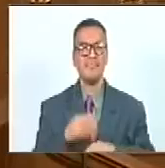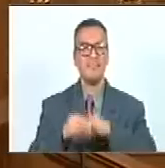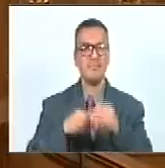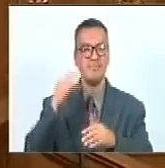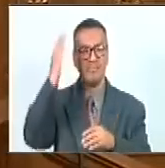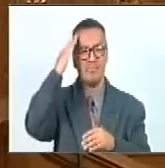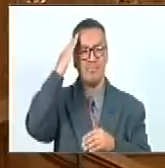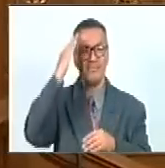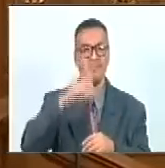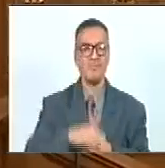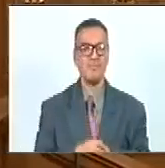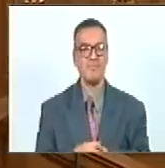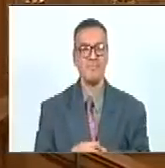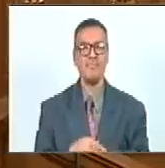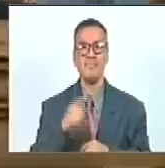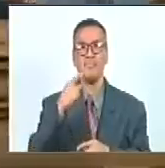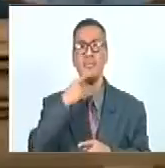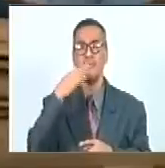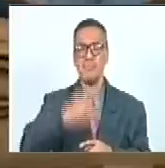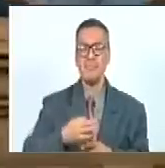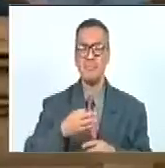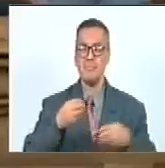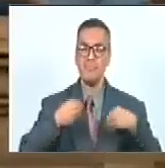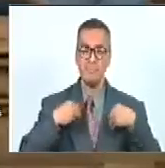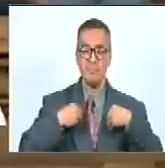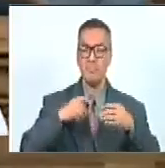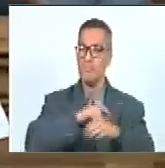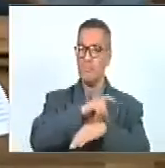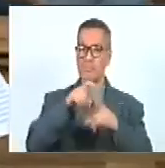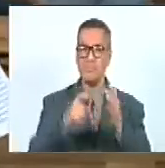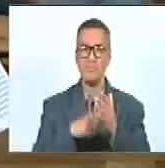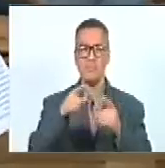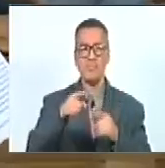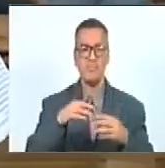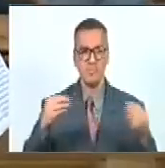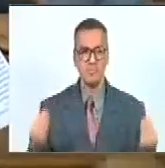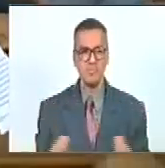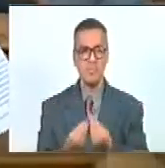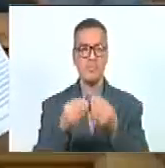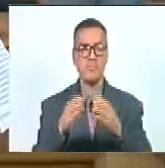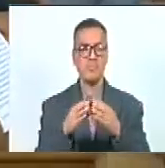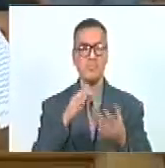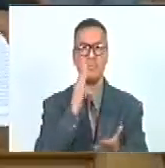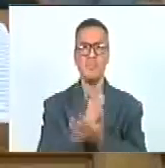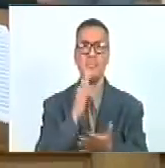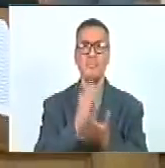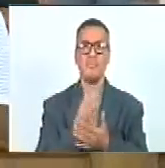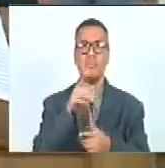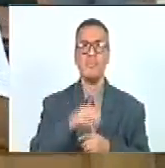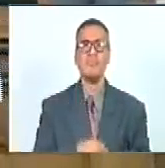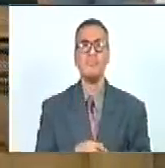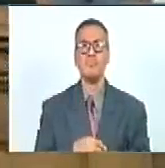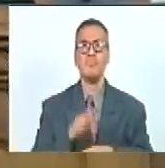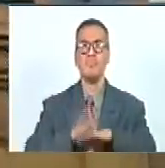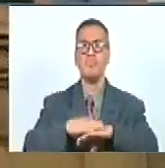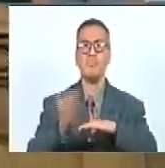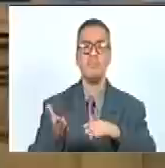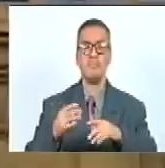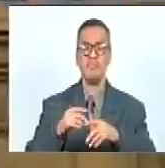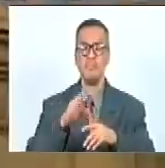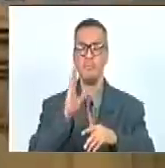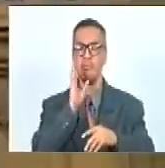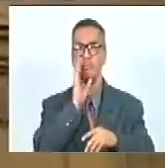Confieso que he vivido plenamente, acompañado siempre, porque la